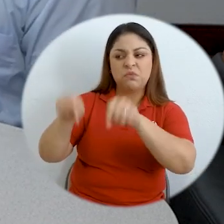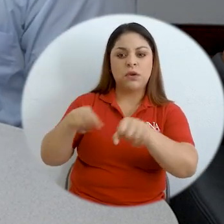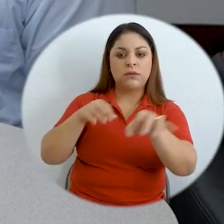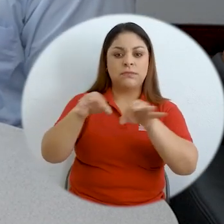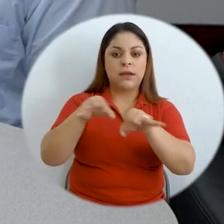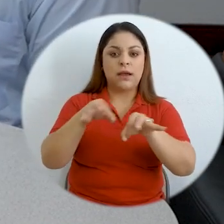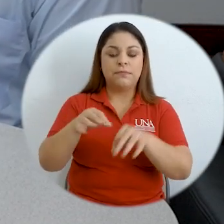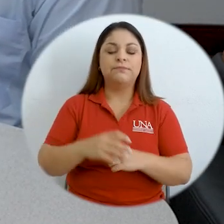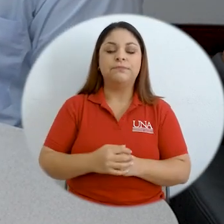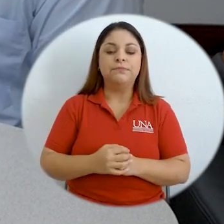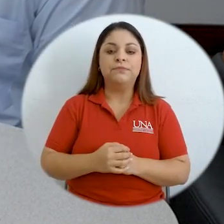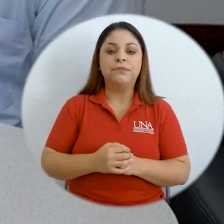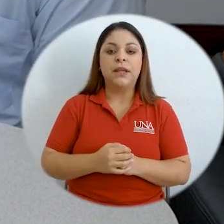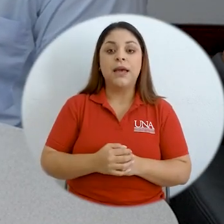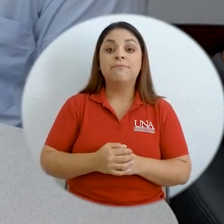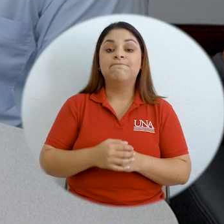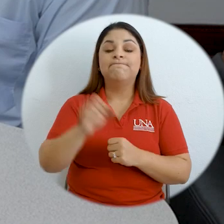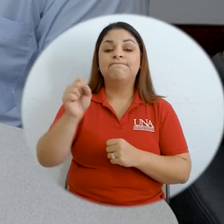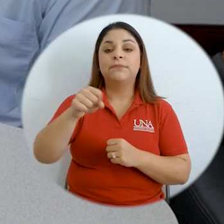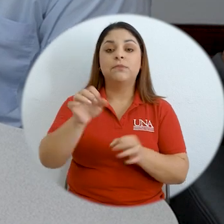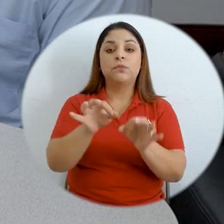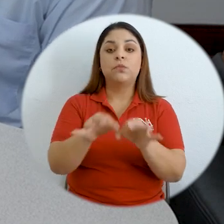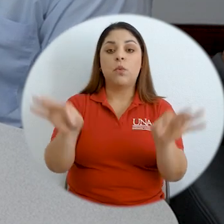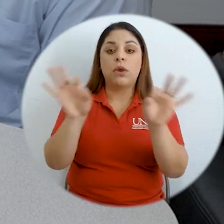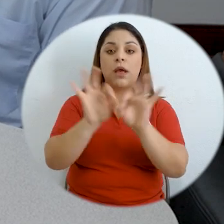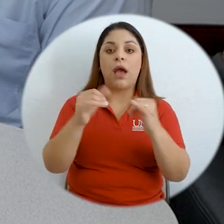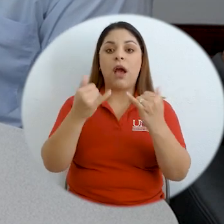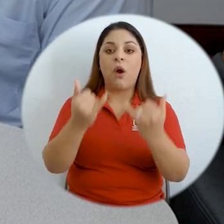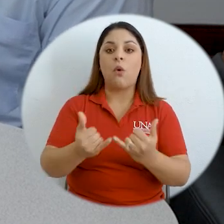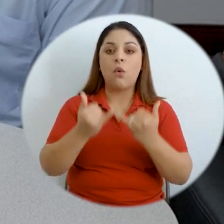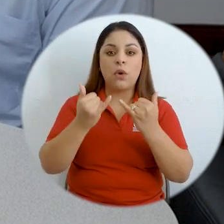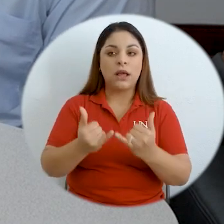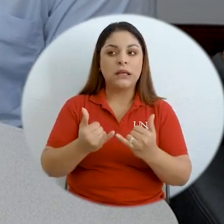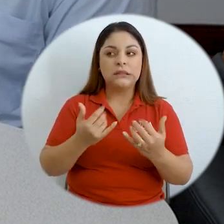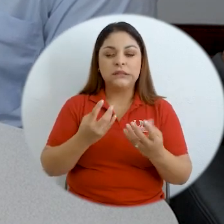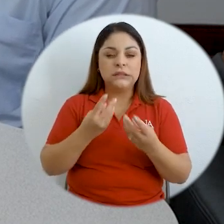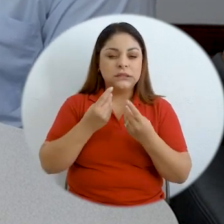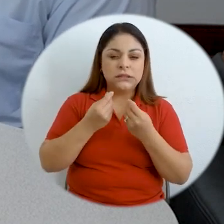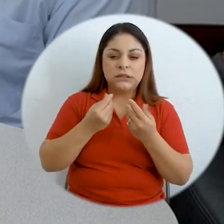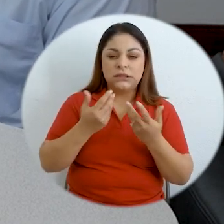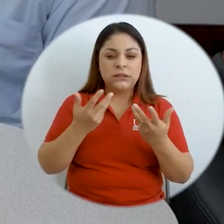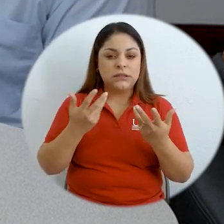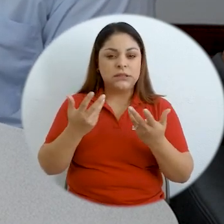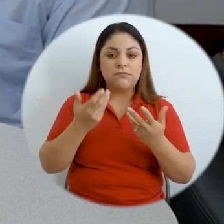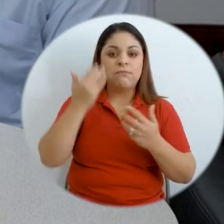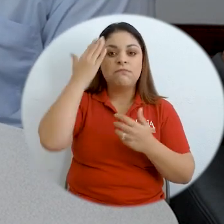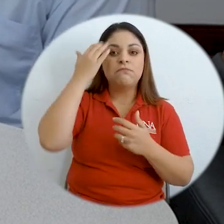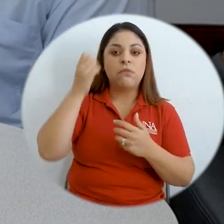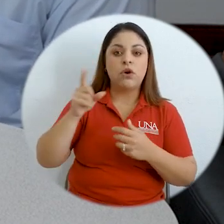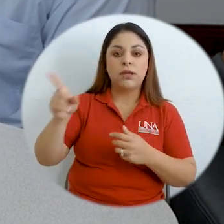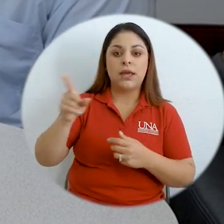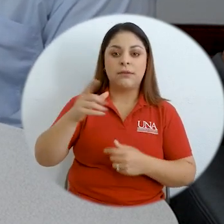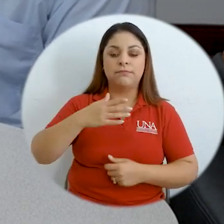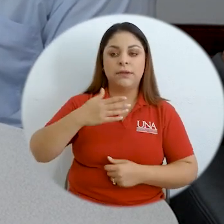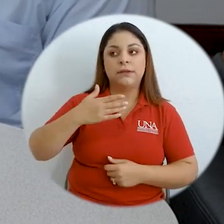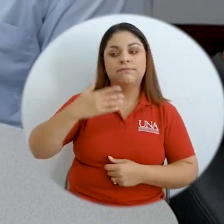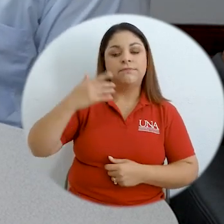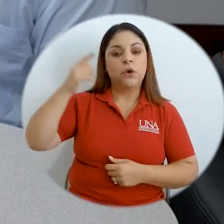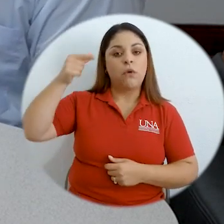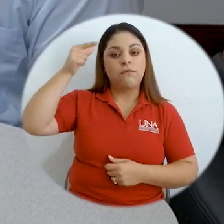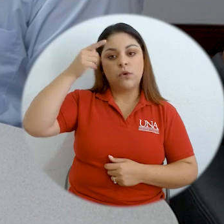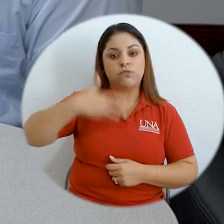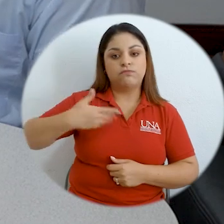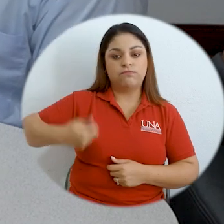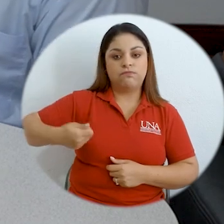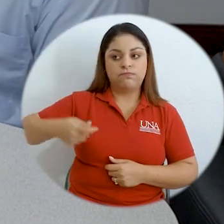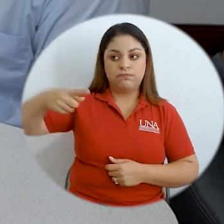FES? Importantísimo. Estamos en este momento en un impasse en vista de que el Ejecutivo se